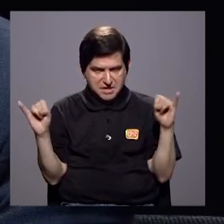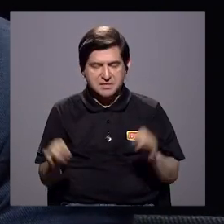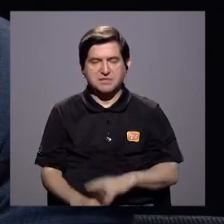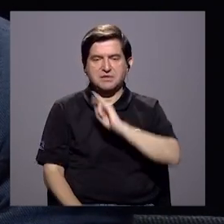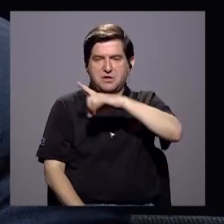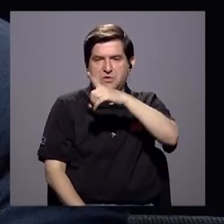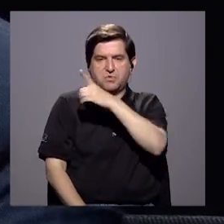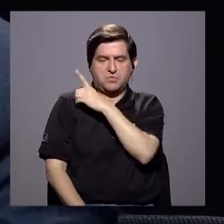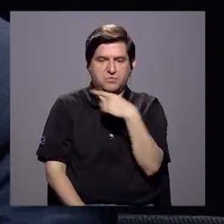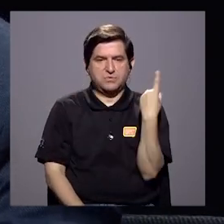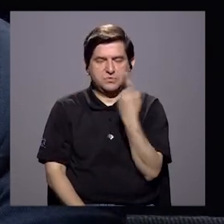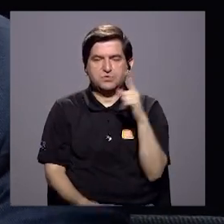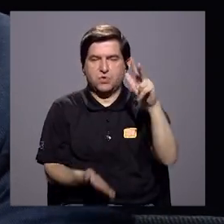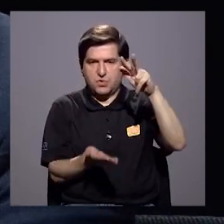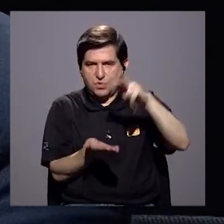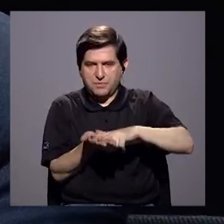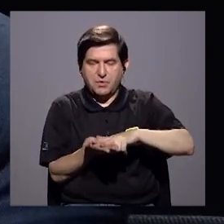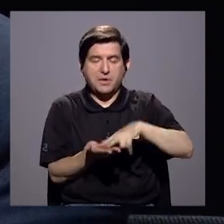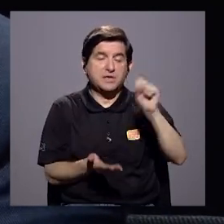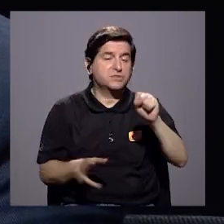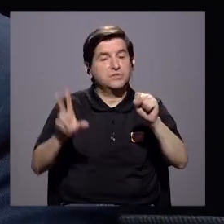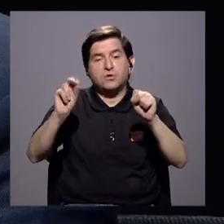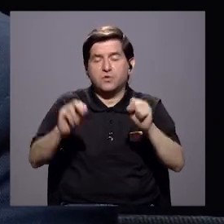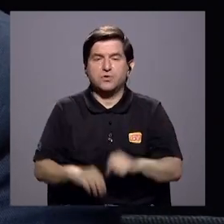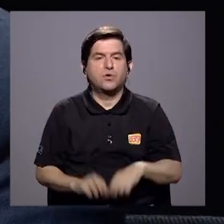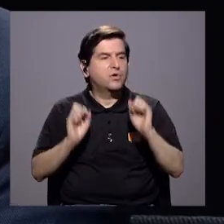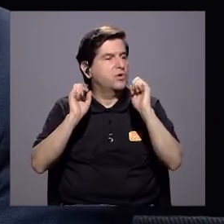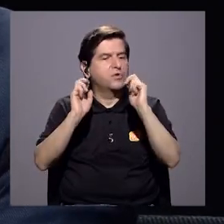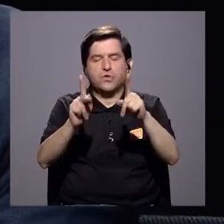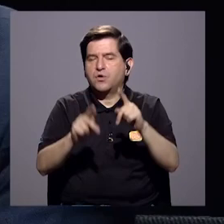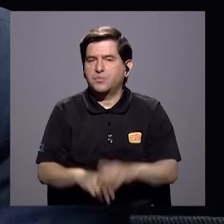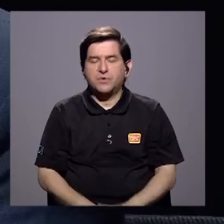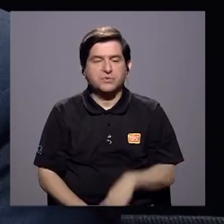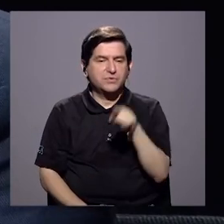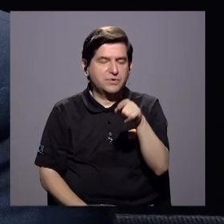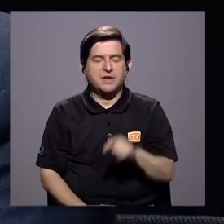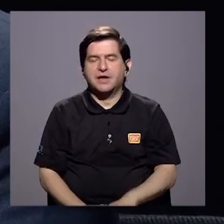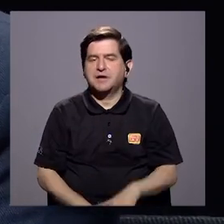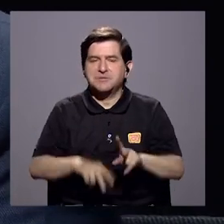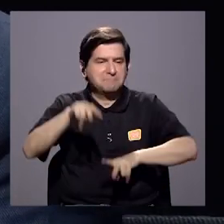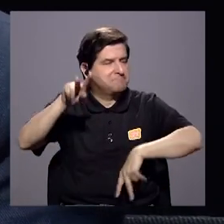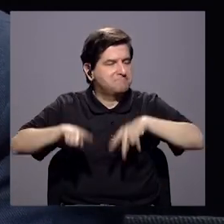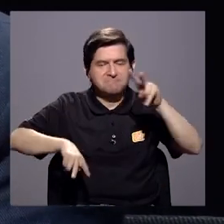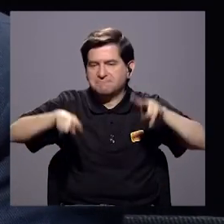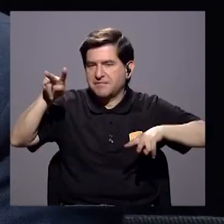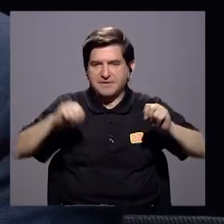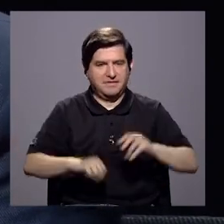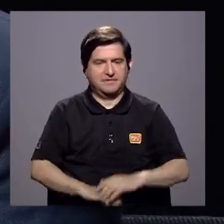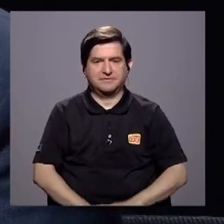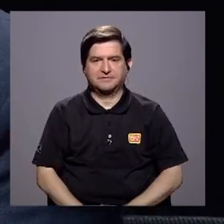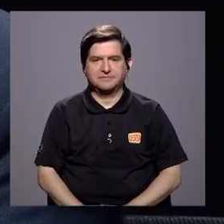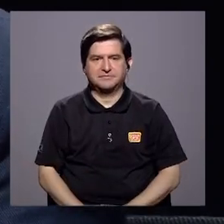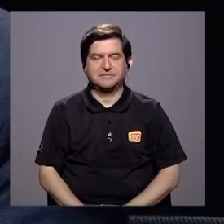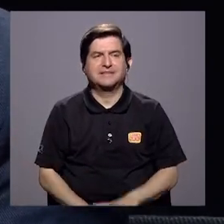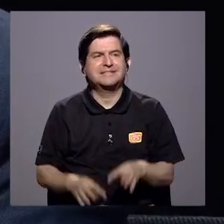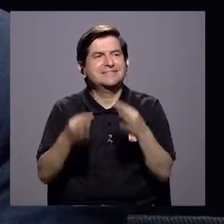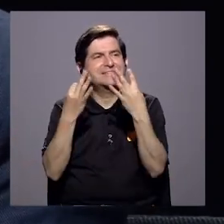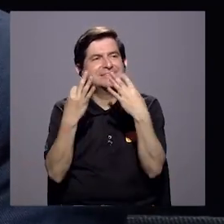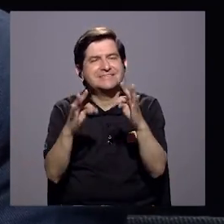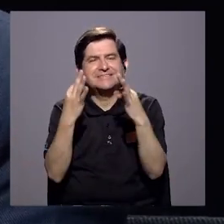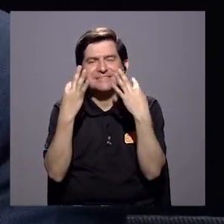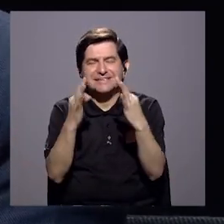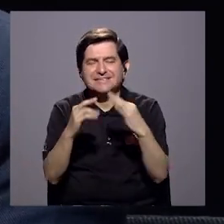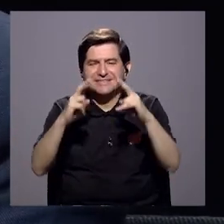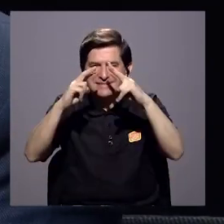la junta directiva sólo podía probarlo es aprobarlo porque no había espacio para poner una coma para variar lo y se trató de